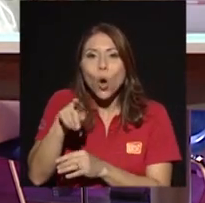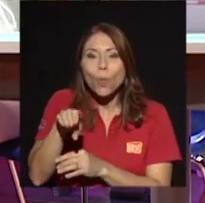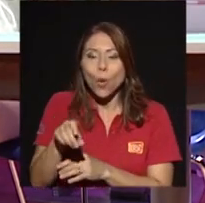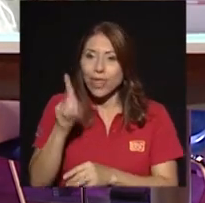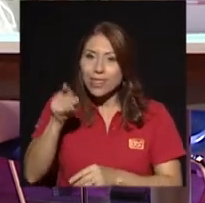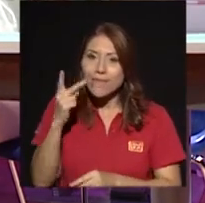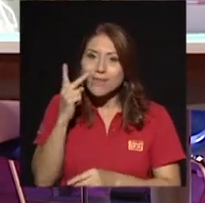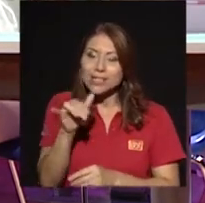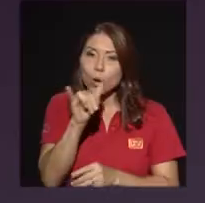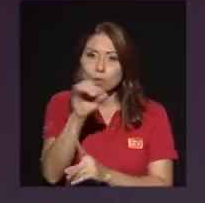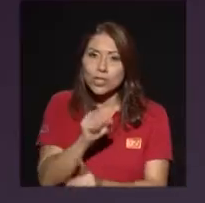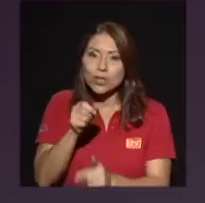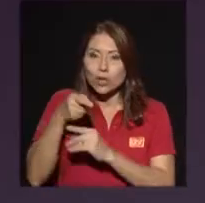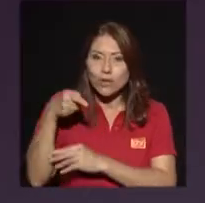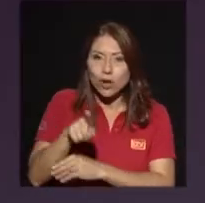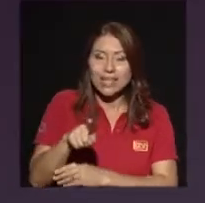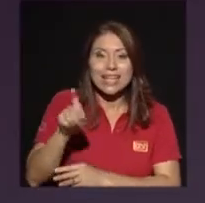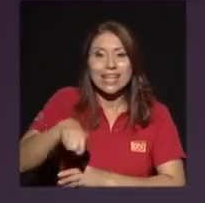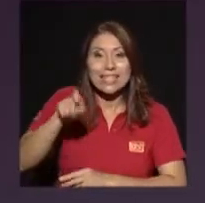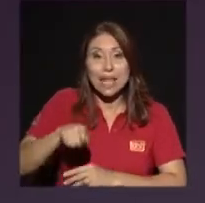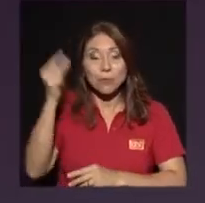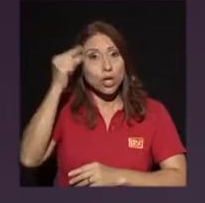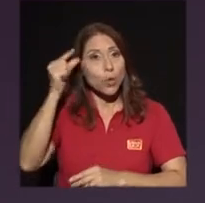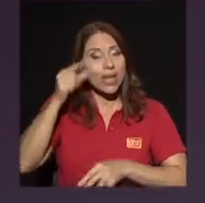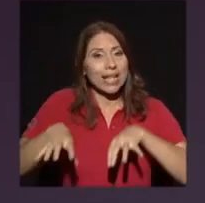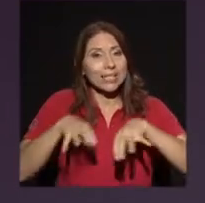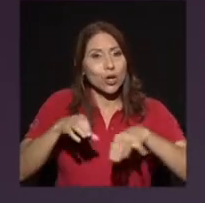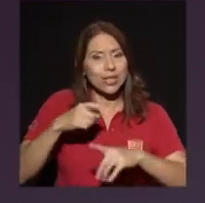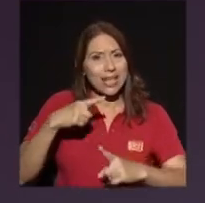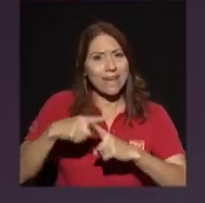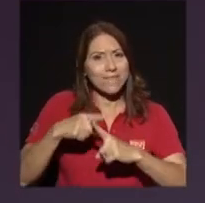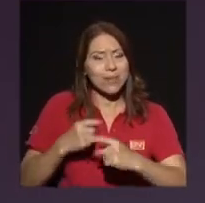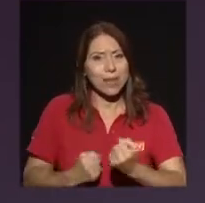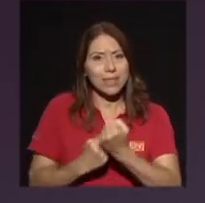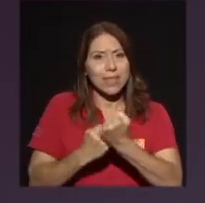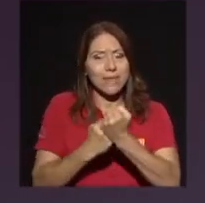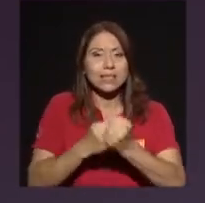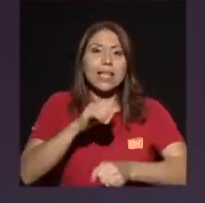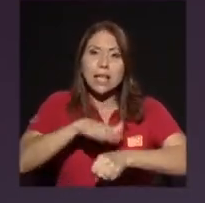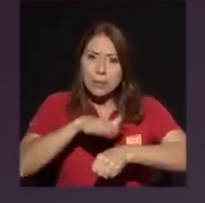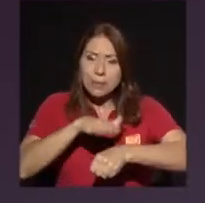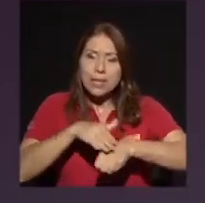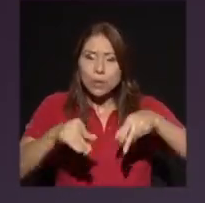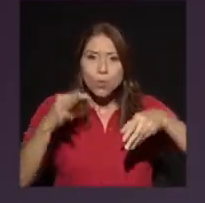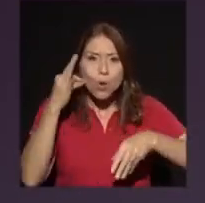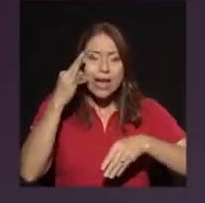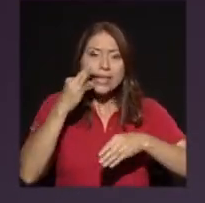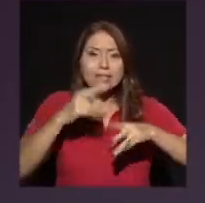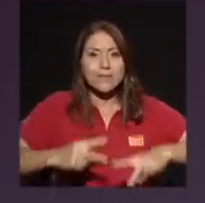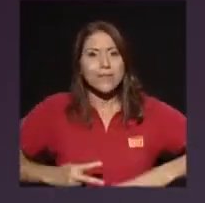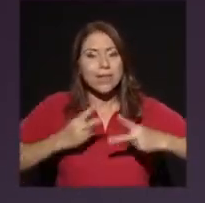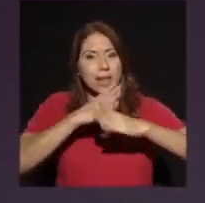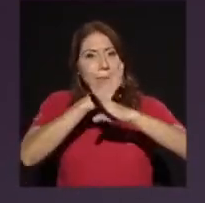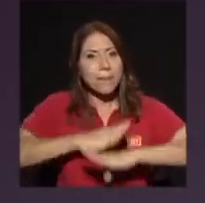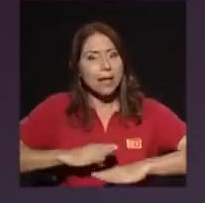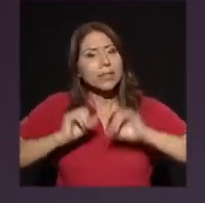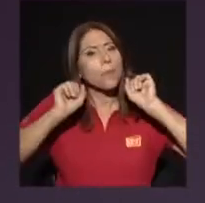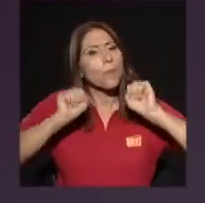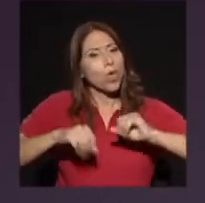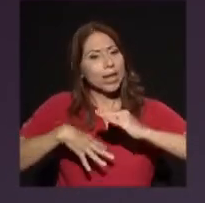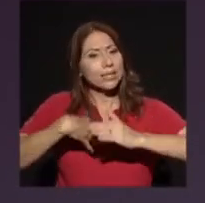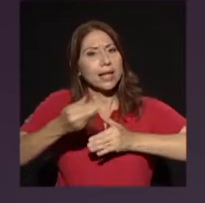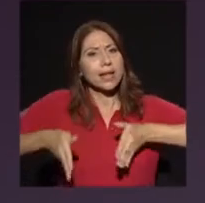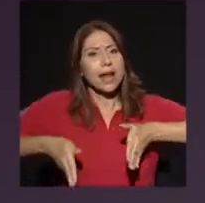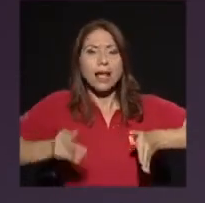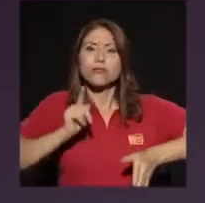acciones afirmativas por parte del gobierno que permitan vivir a las mujeres en paz, poder transitar en paz y que